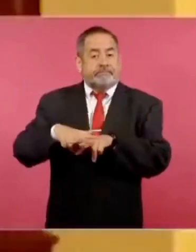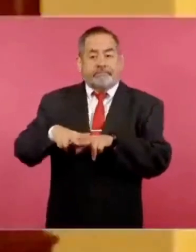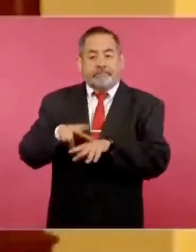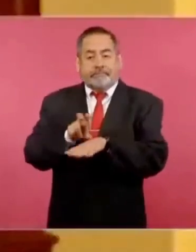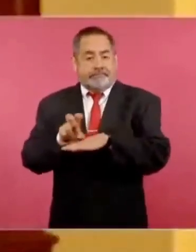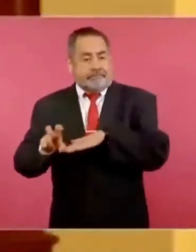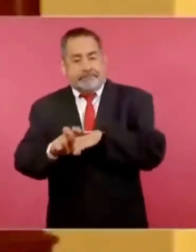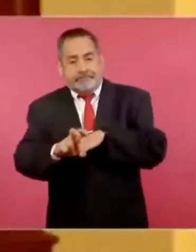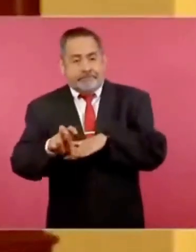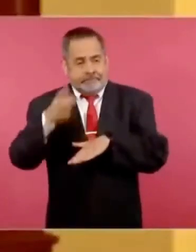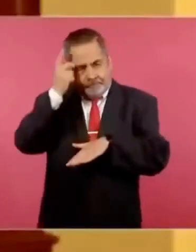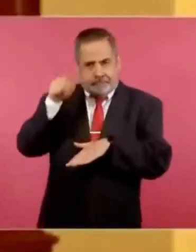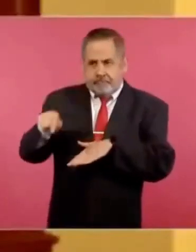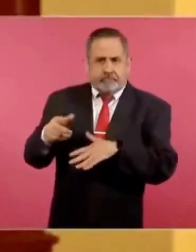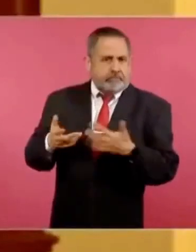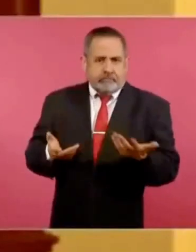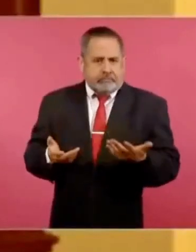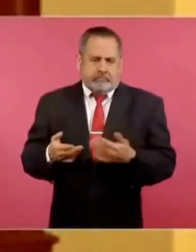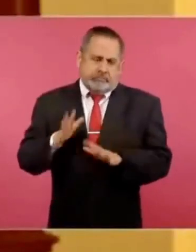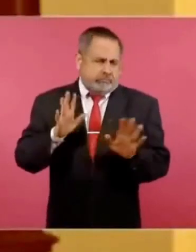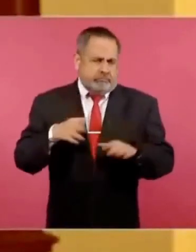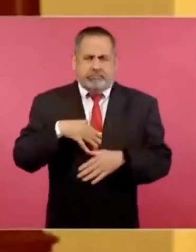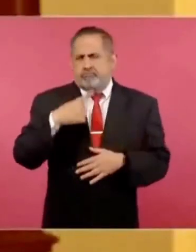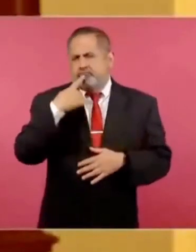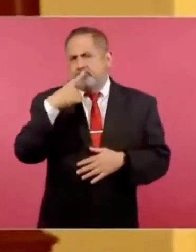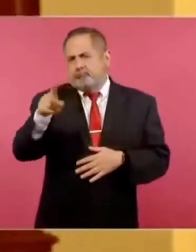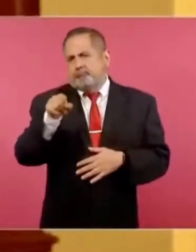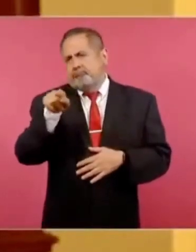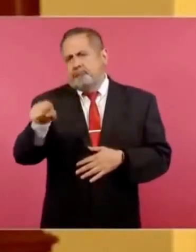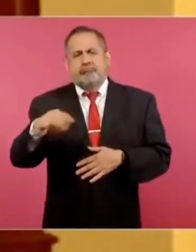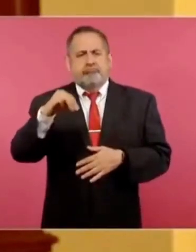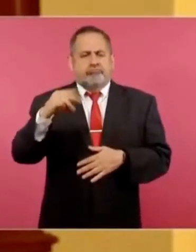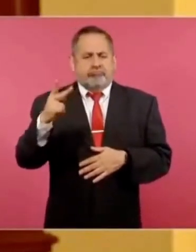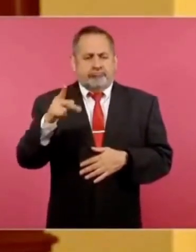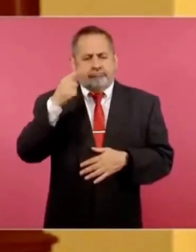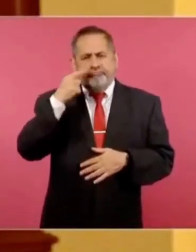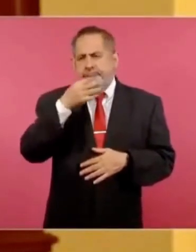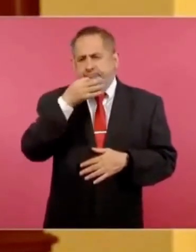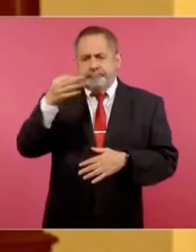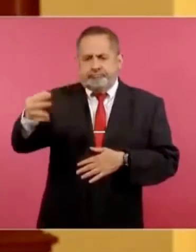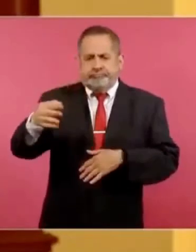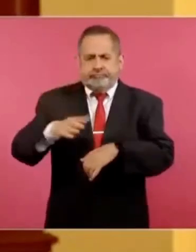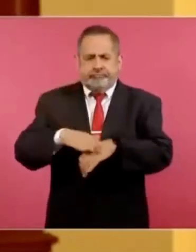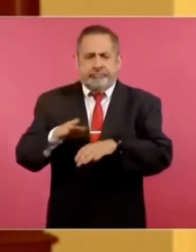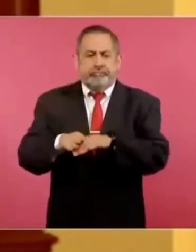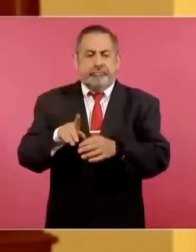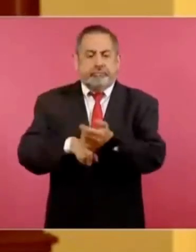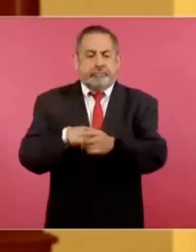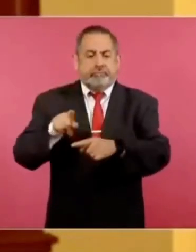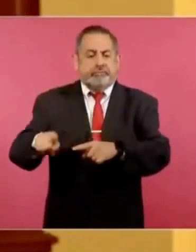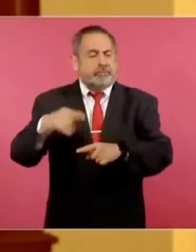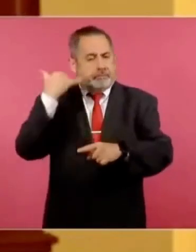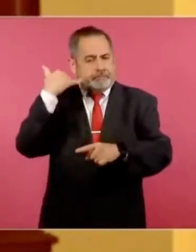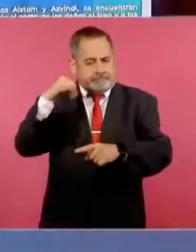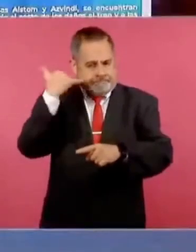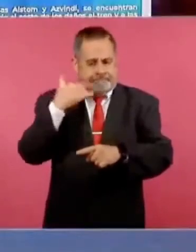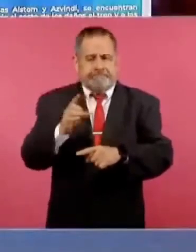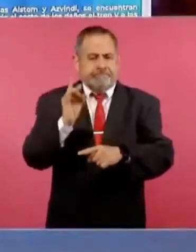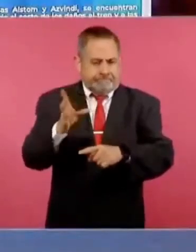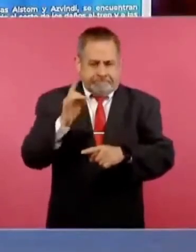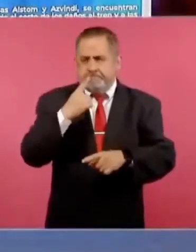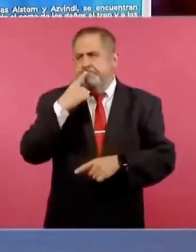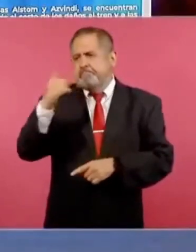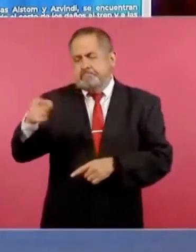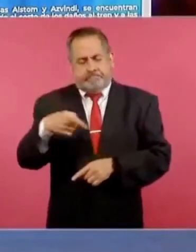denuncia de de hechos ante el ministerio público federal ahí en en Yucatán eh